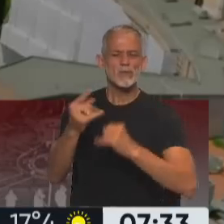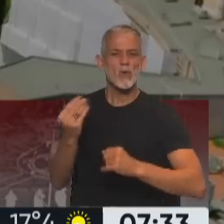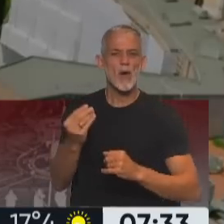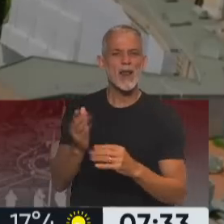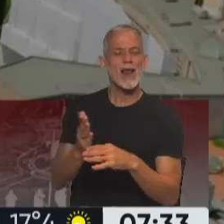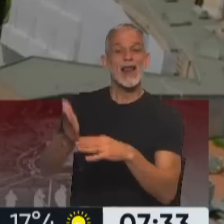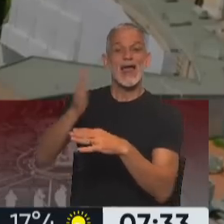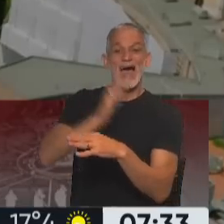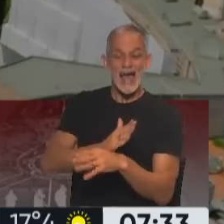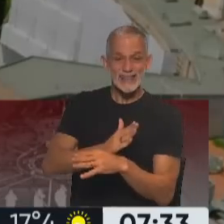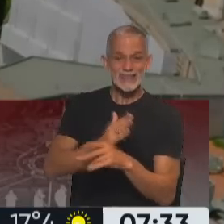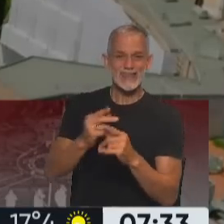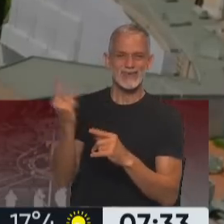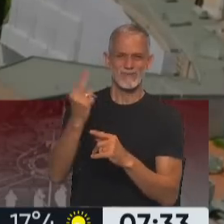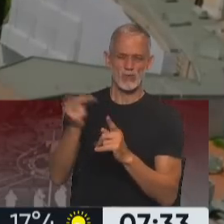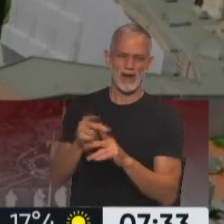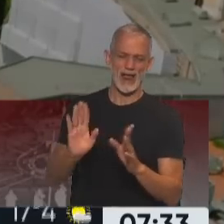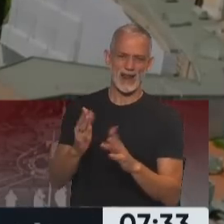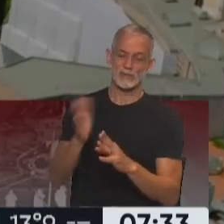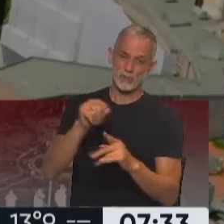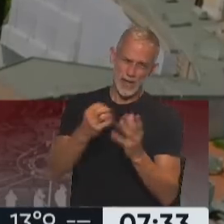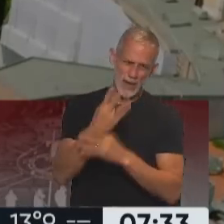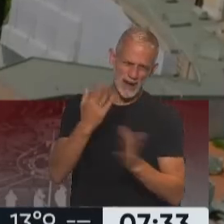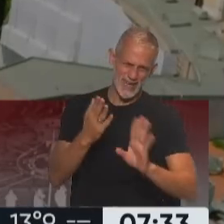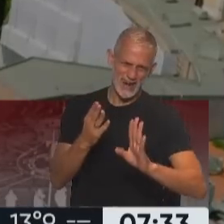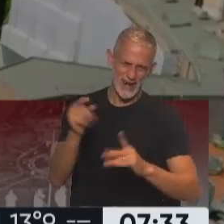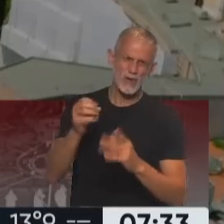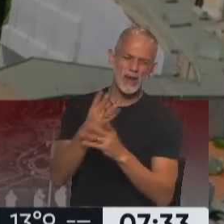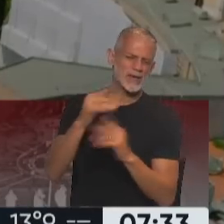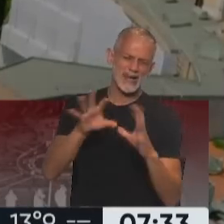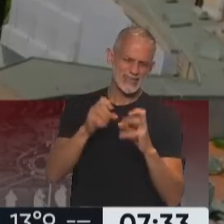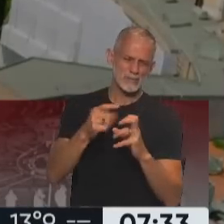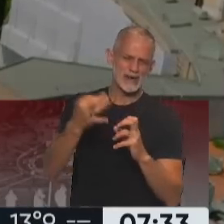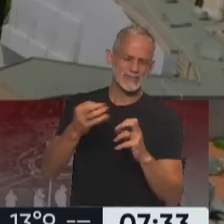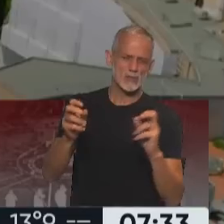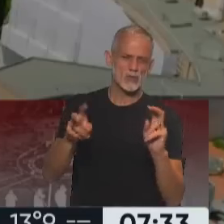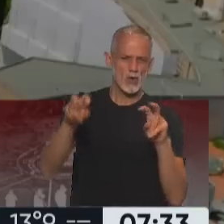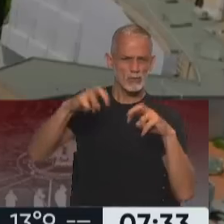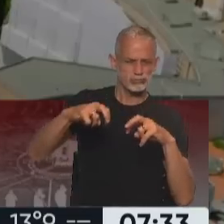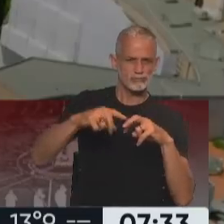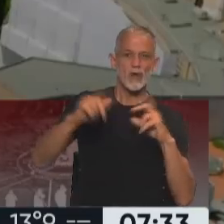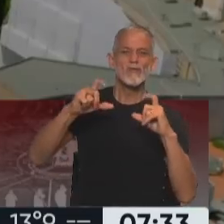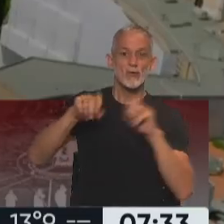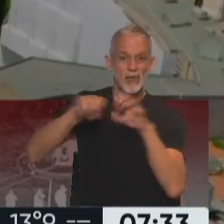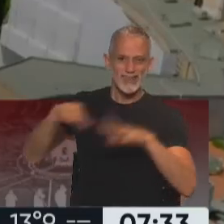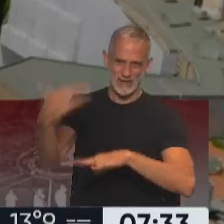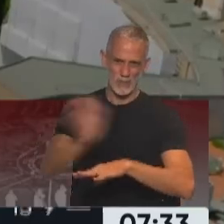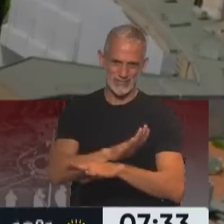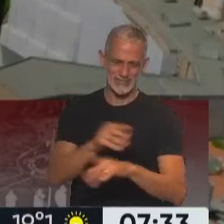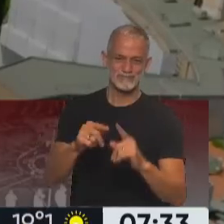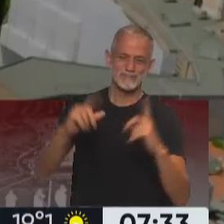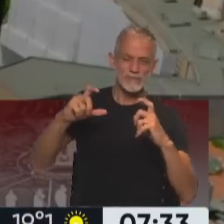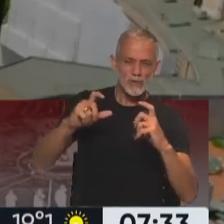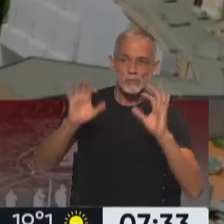previo al funeral del Papa. Bueno, esta mañana previo entonces, a la imagen que a veíamos primera hora. recién. Pero la difundieron después. Claro, Porque la difundieron muy bien. mucho la imagen. Una